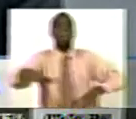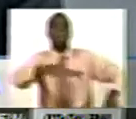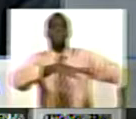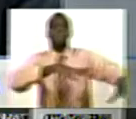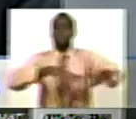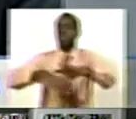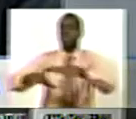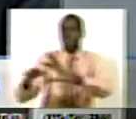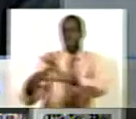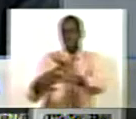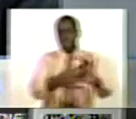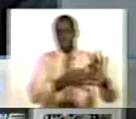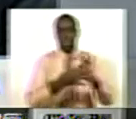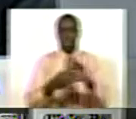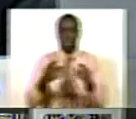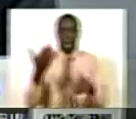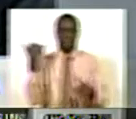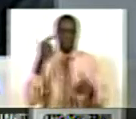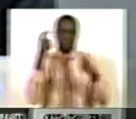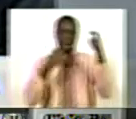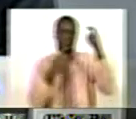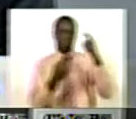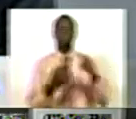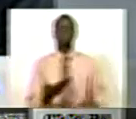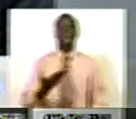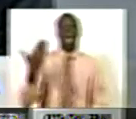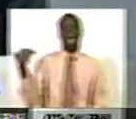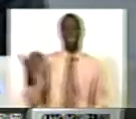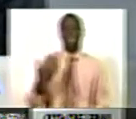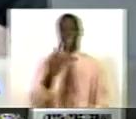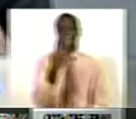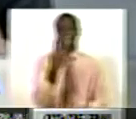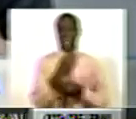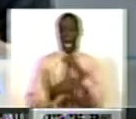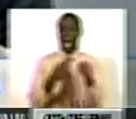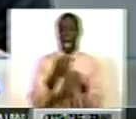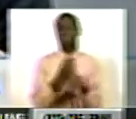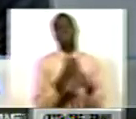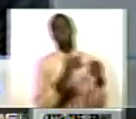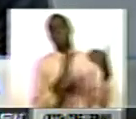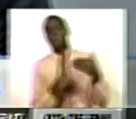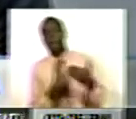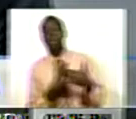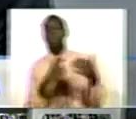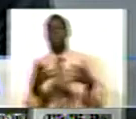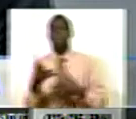los fortísimos ataques que hemos tenido en los últimos 3 años, guarimba,